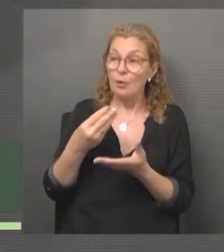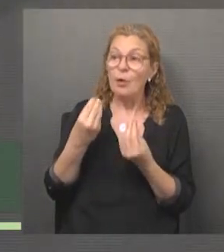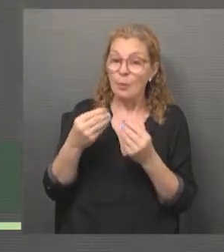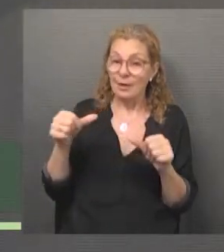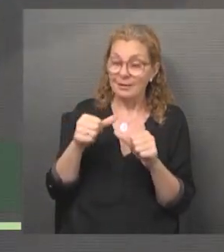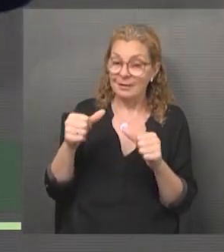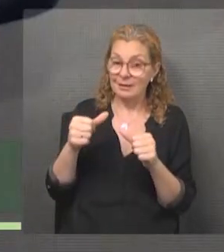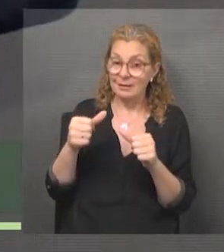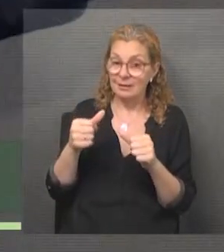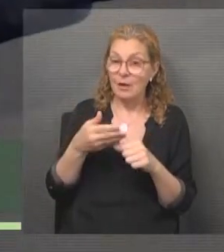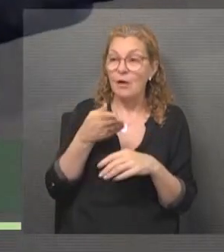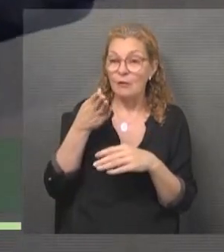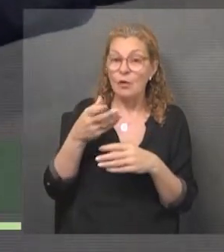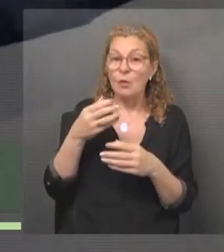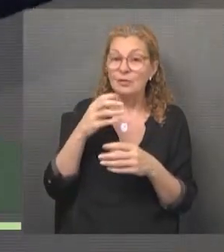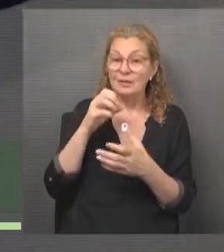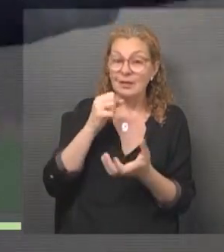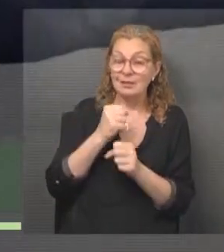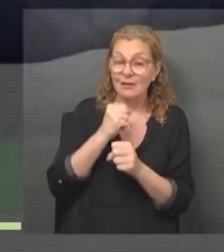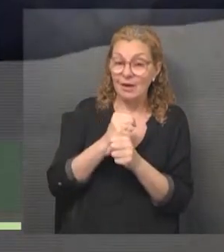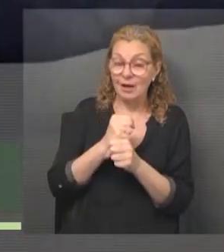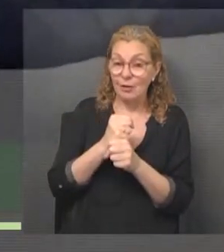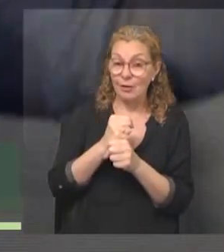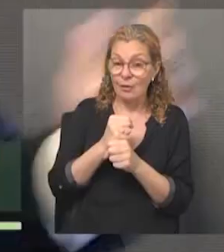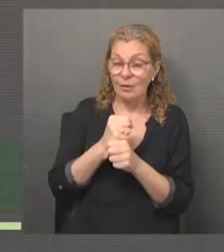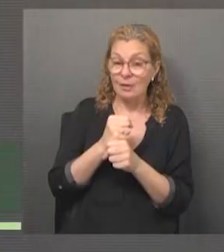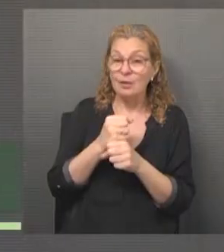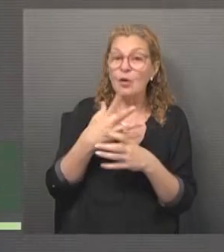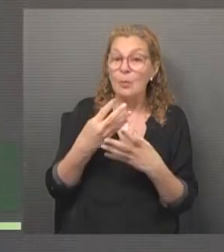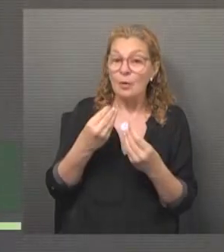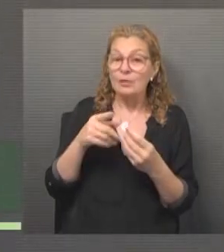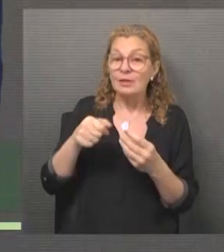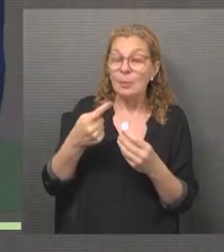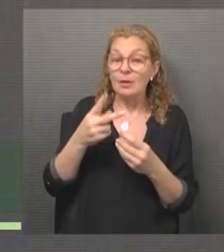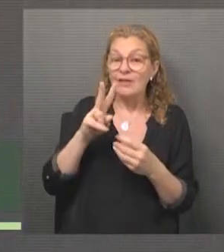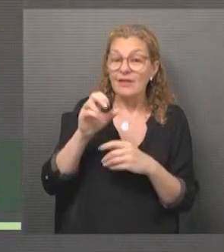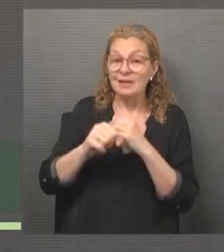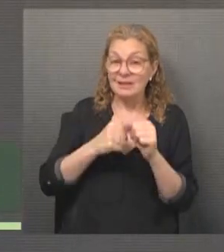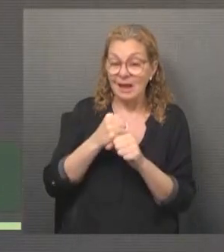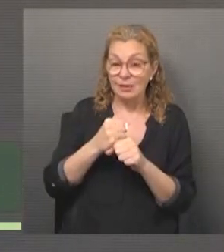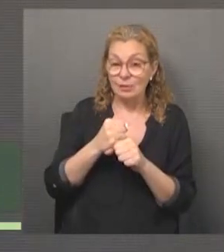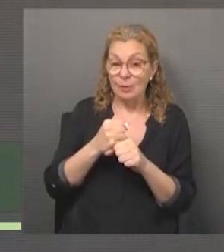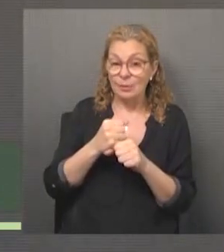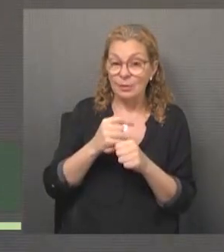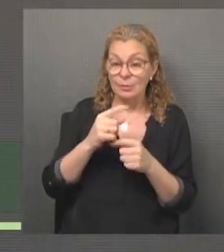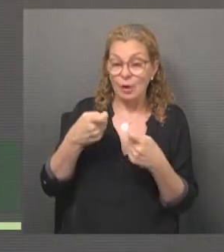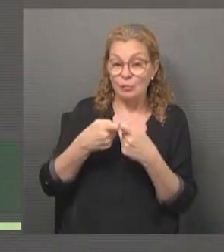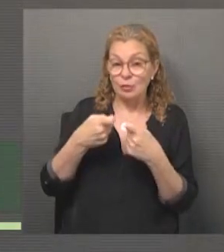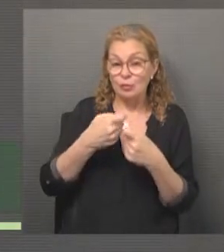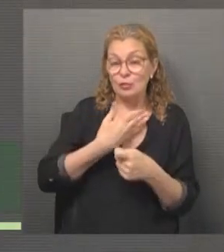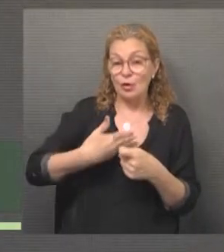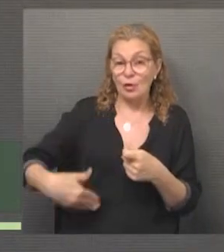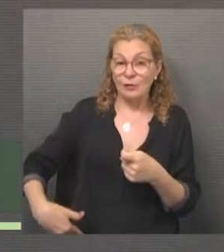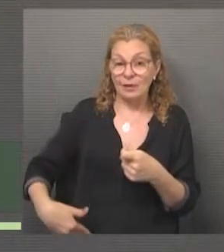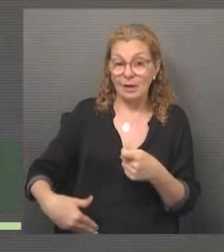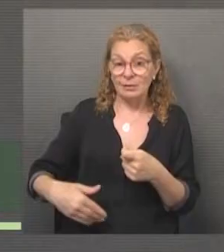and dar fuente de trabajo y and previsibilidad si después de 20 años se pone a guard una coalición de gobierno y una